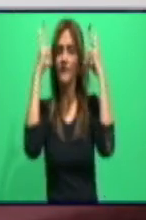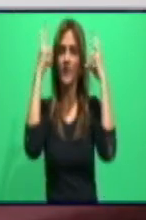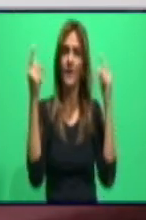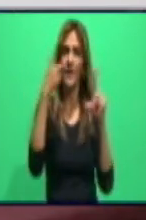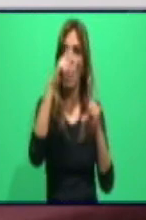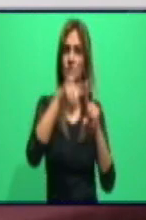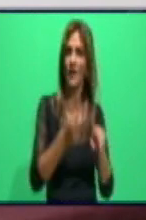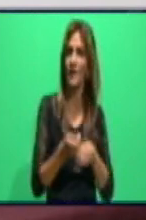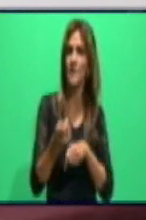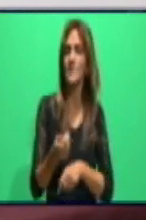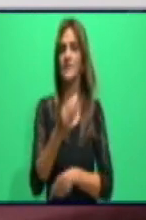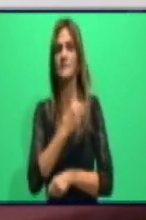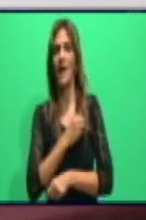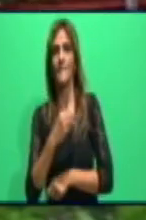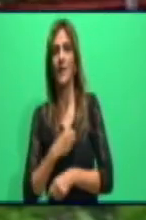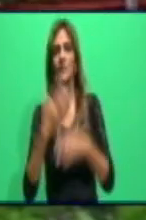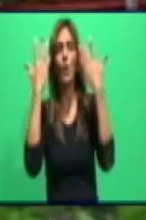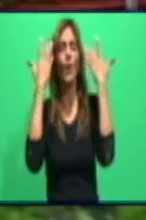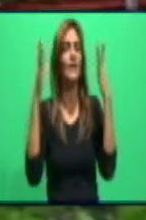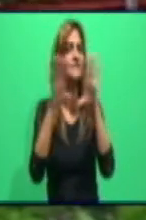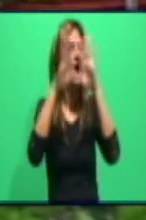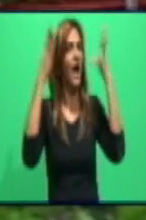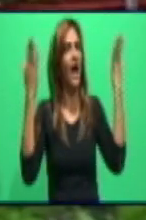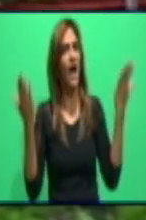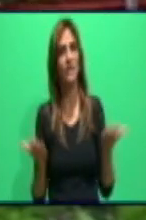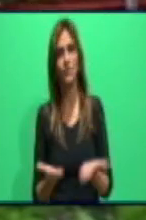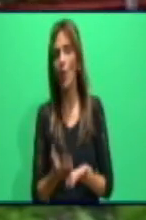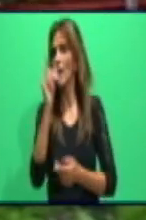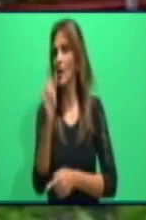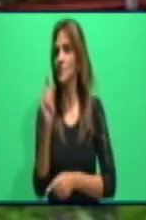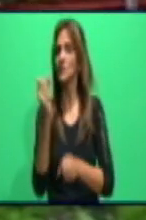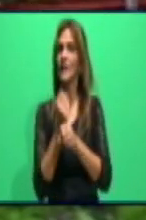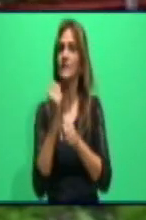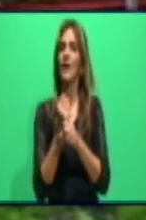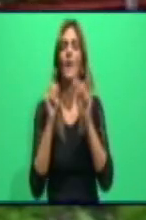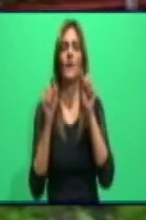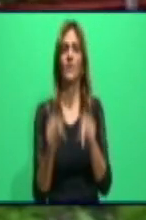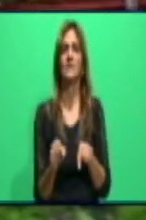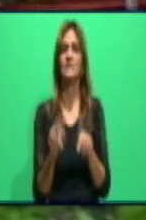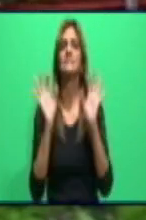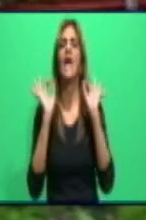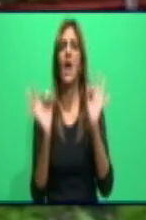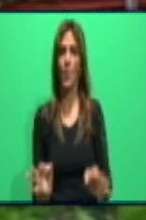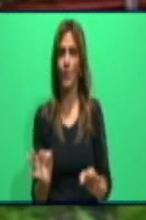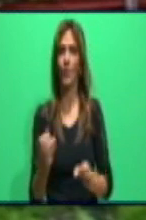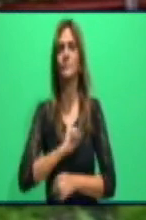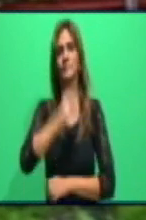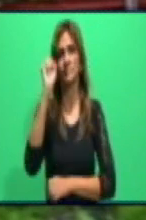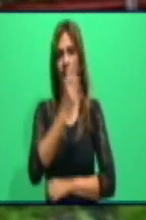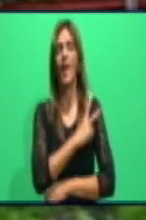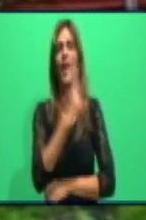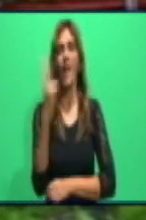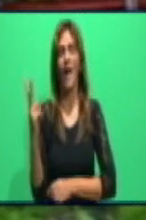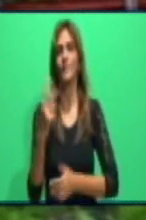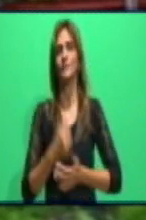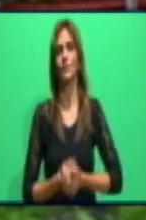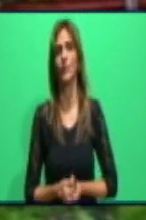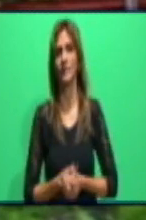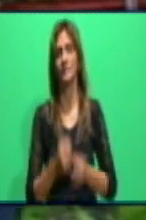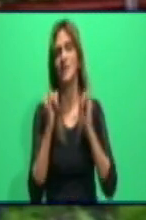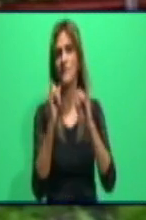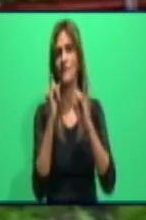saludos al doctor russell la doctora a él oa la doctora viviane seguros de la victoria doctor alejandro hidalgo como